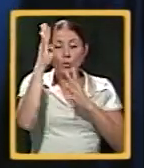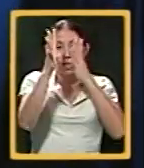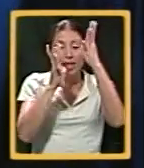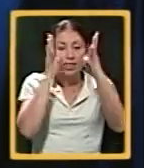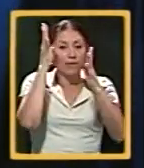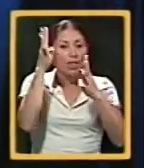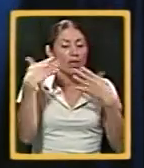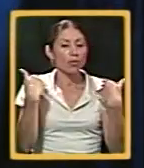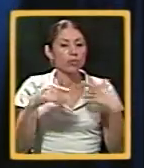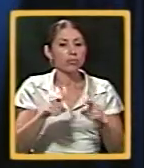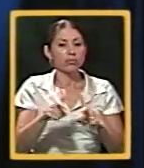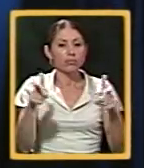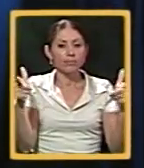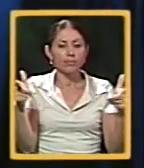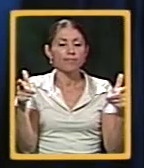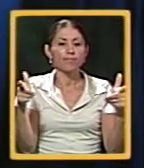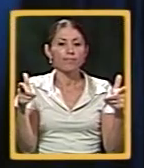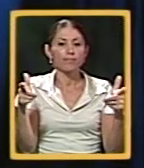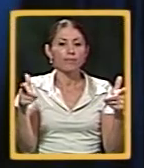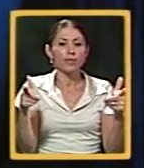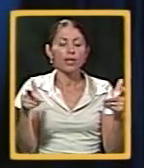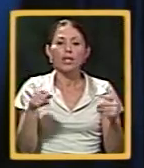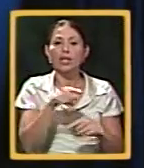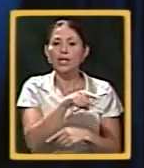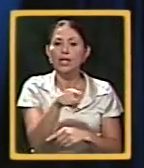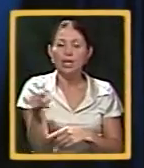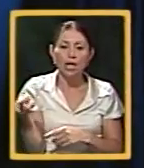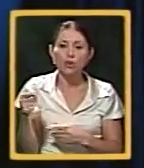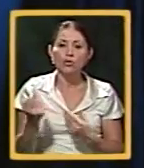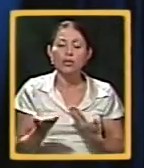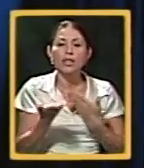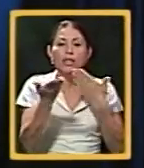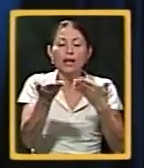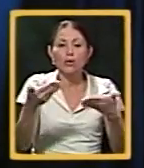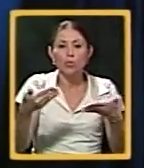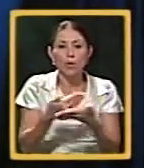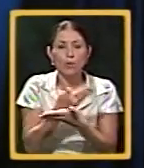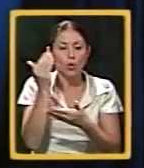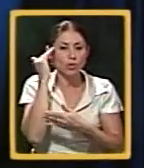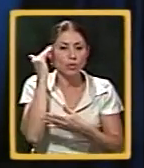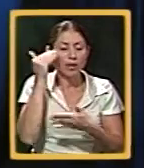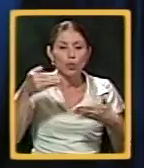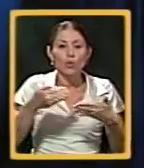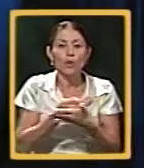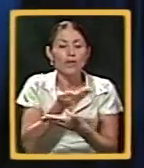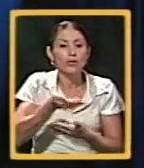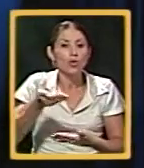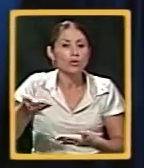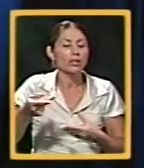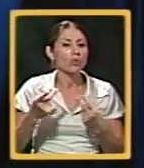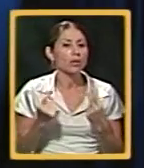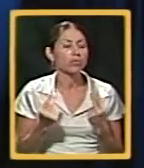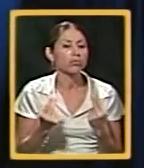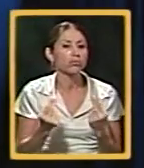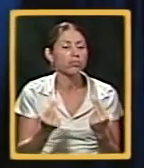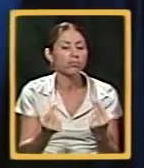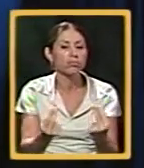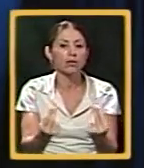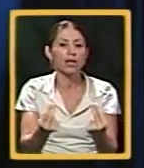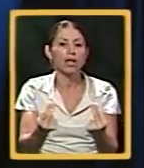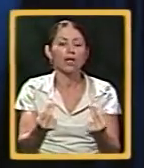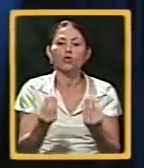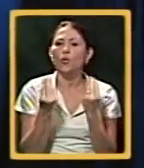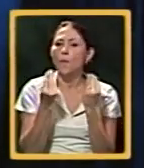muy grande, generan nuevo conocimiento y nuevas cosas a una velocidad casi pasmosa, son